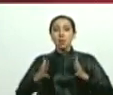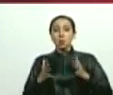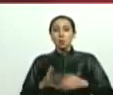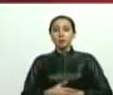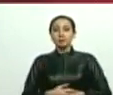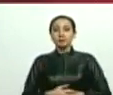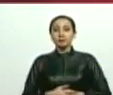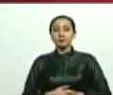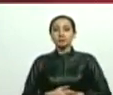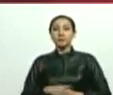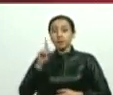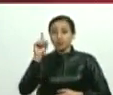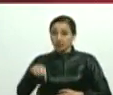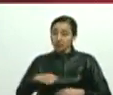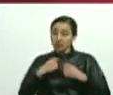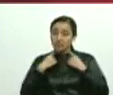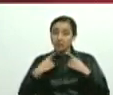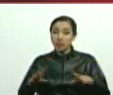se pierde también.